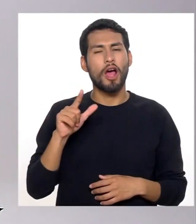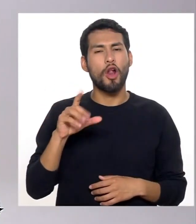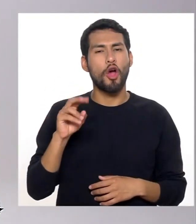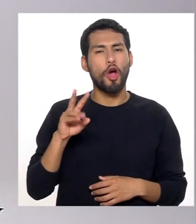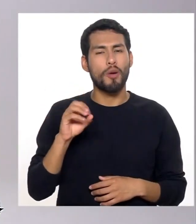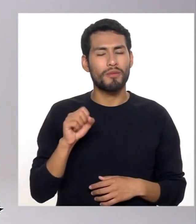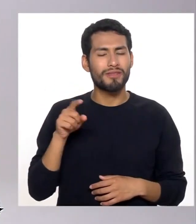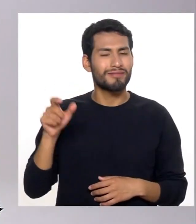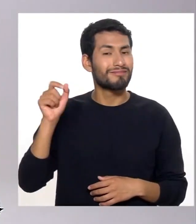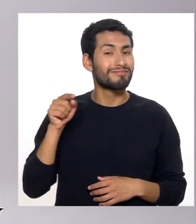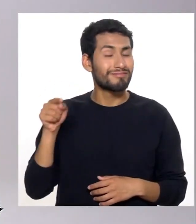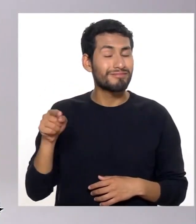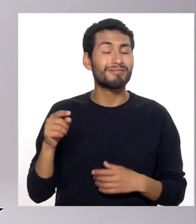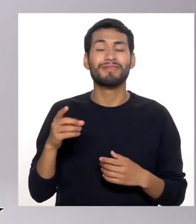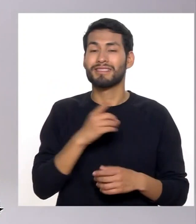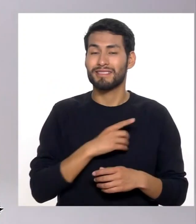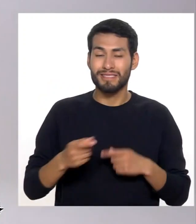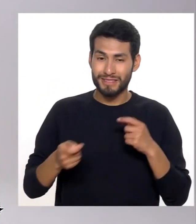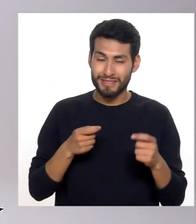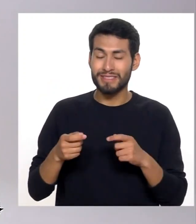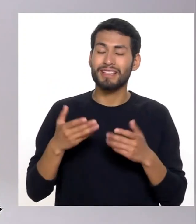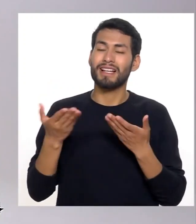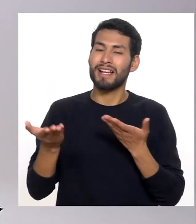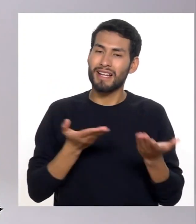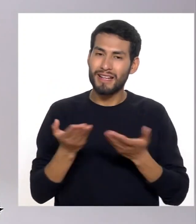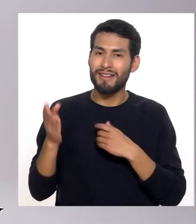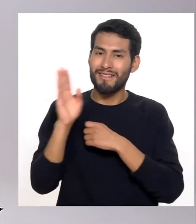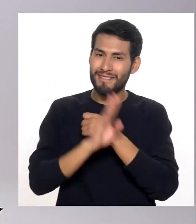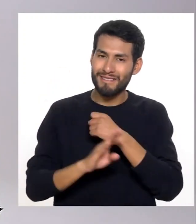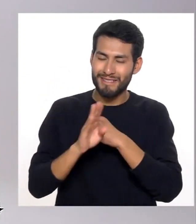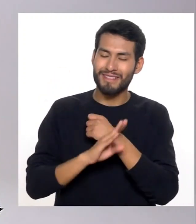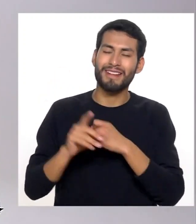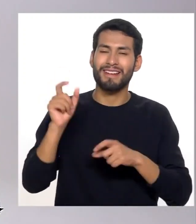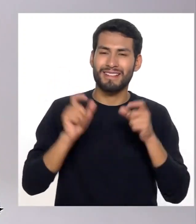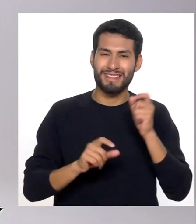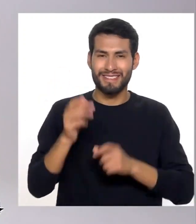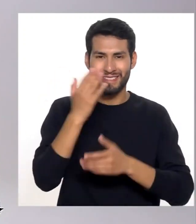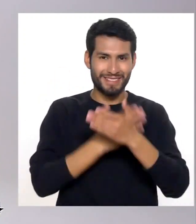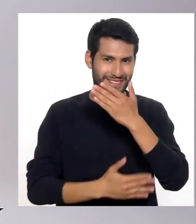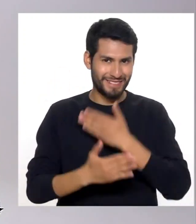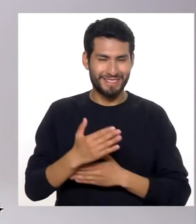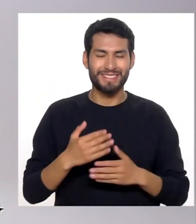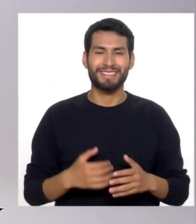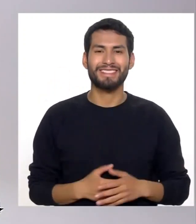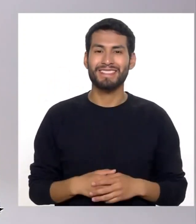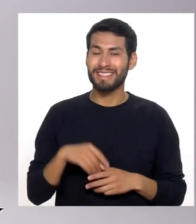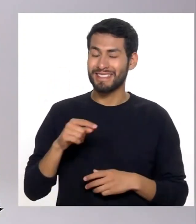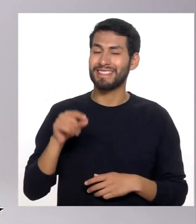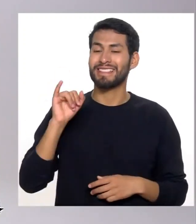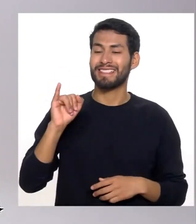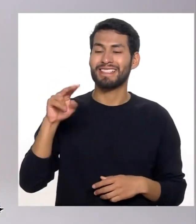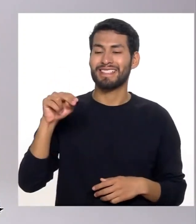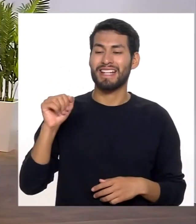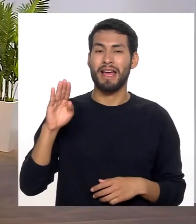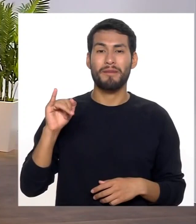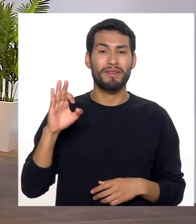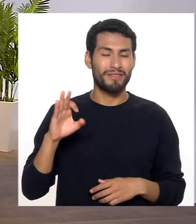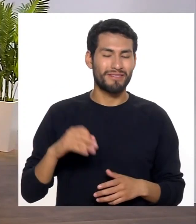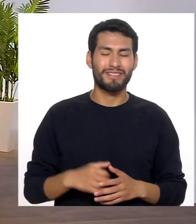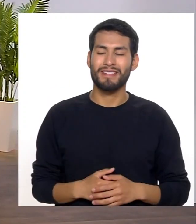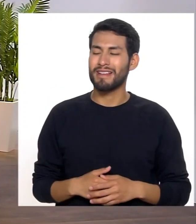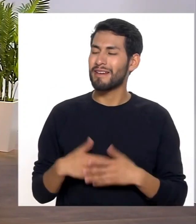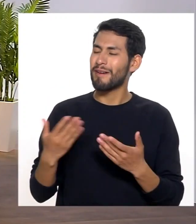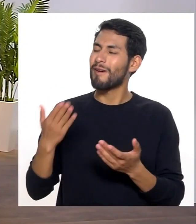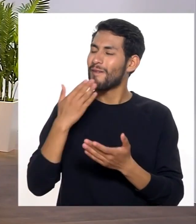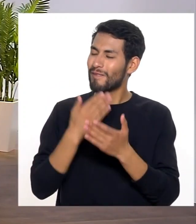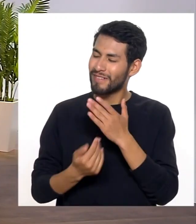precisamente directora de la Unidad de Servicio de Protección de Personas con Discapacidad del INAVIF.